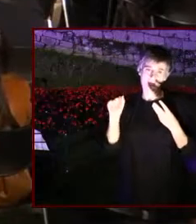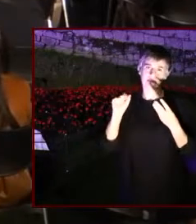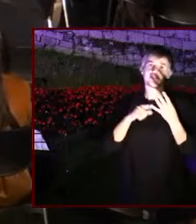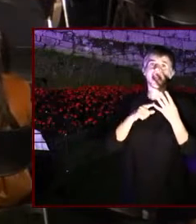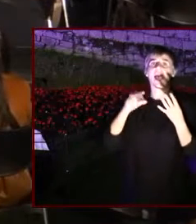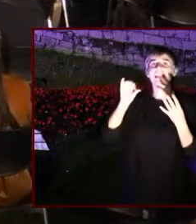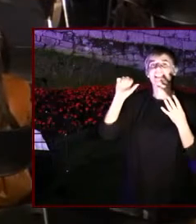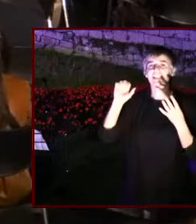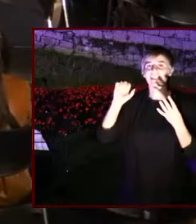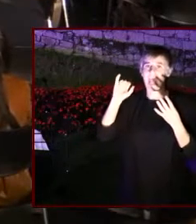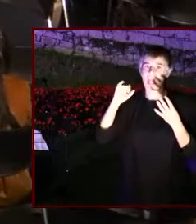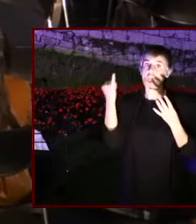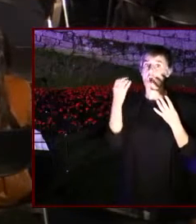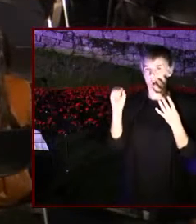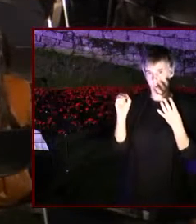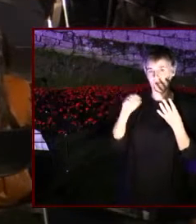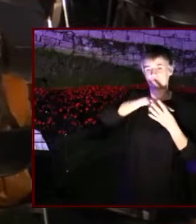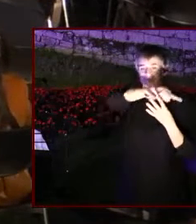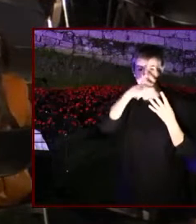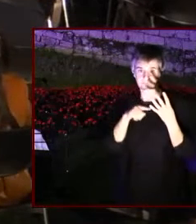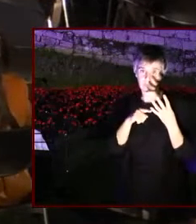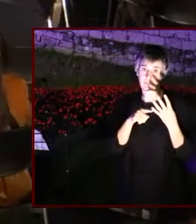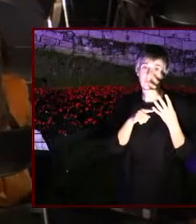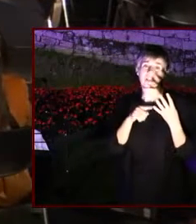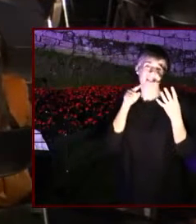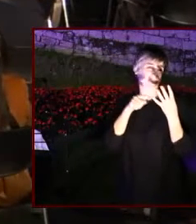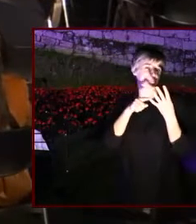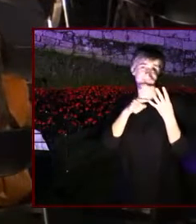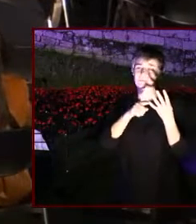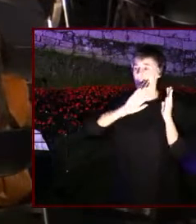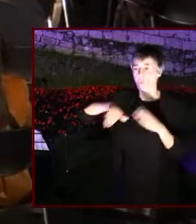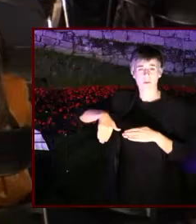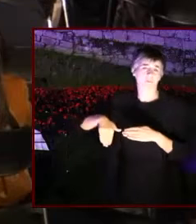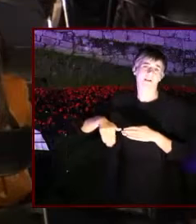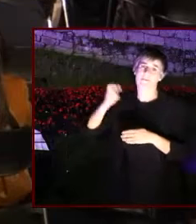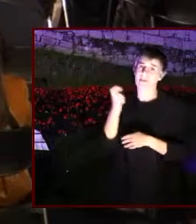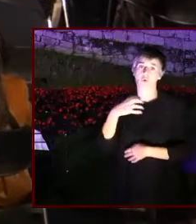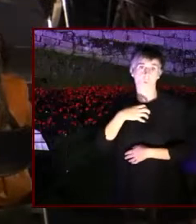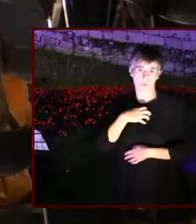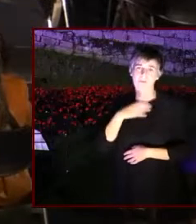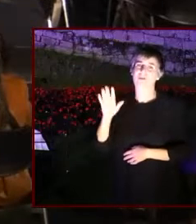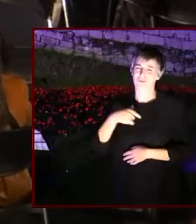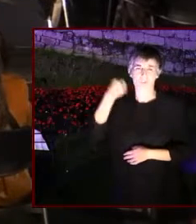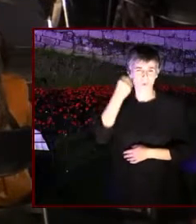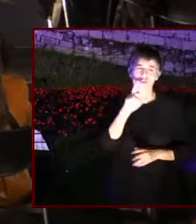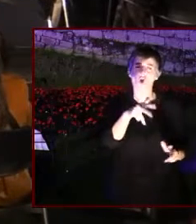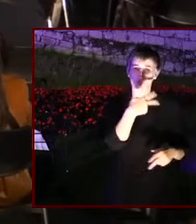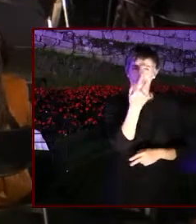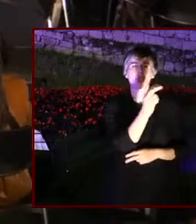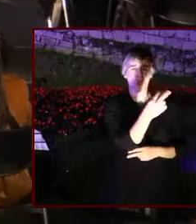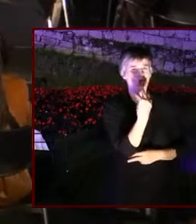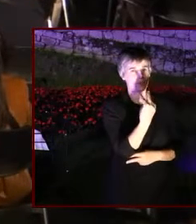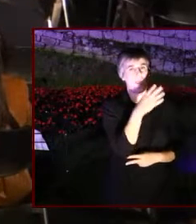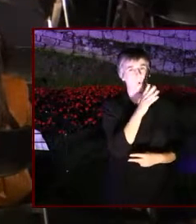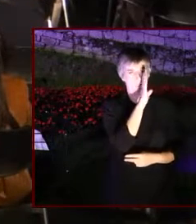E tamén Raquel Seijo, que non poido vir, pero que de seguro que tamén nos está a ver por streaming. Pido vos